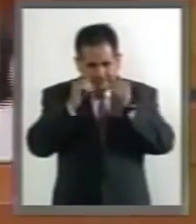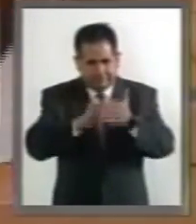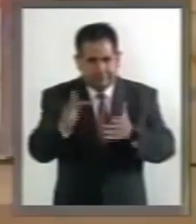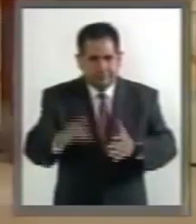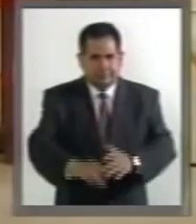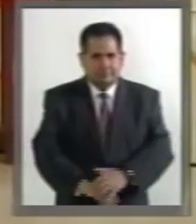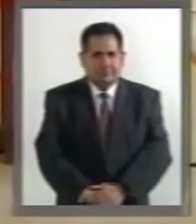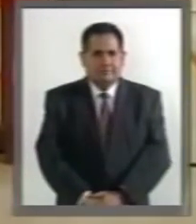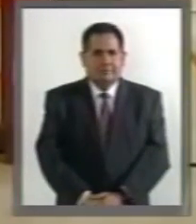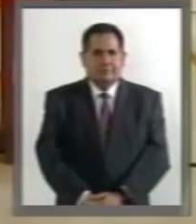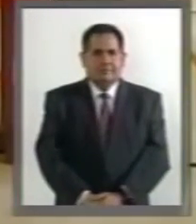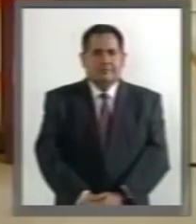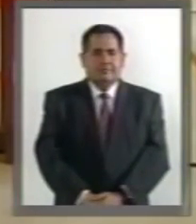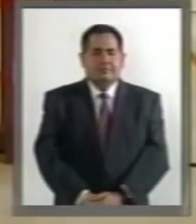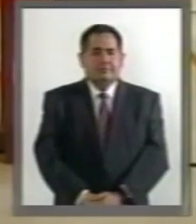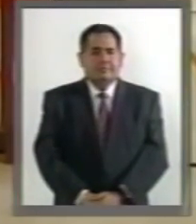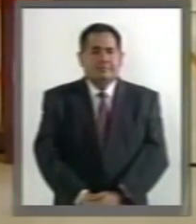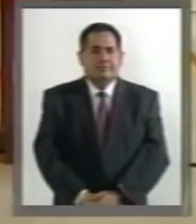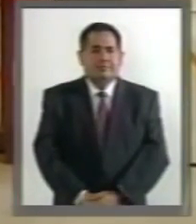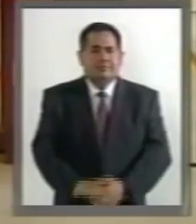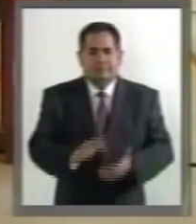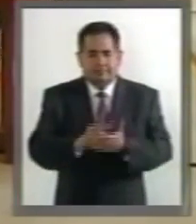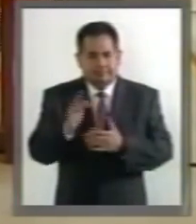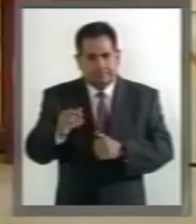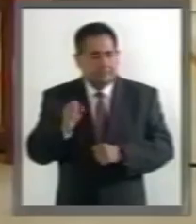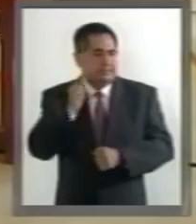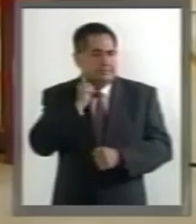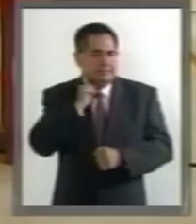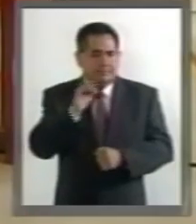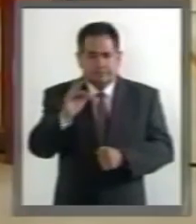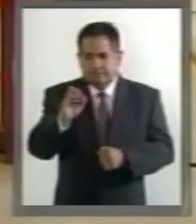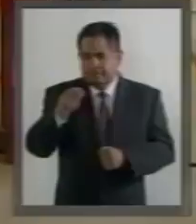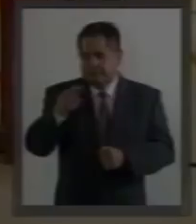gracias. Muchas gracias, senador Fernando Mayans Canaval.